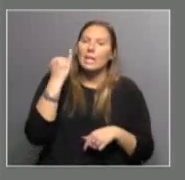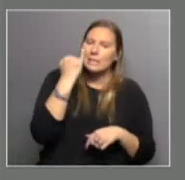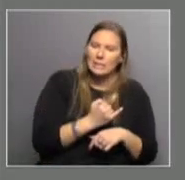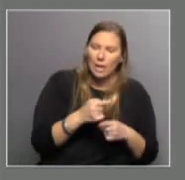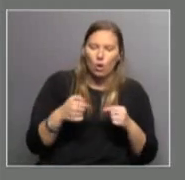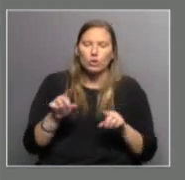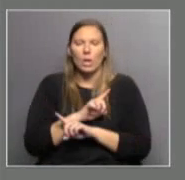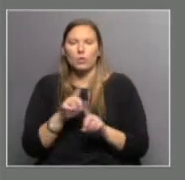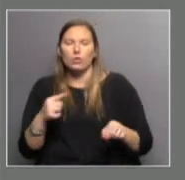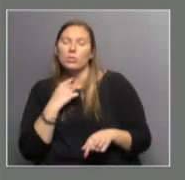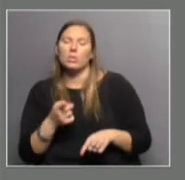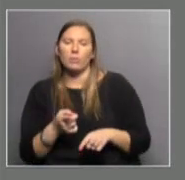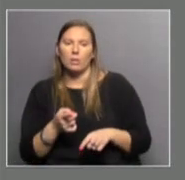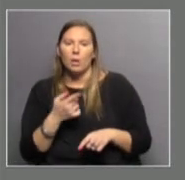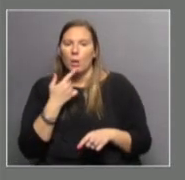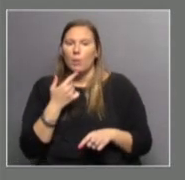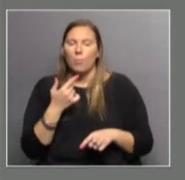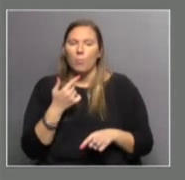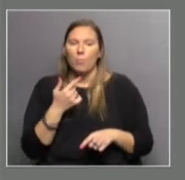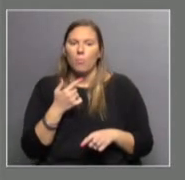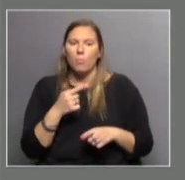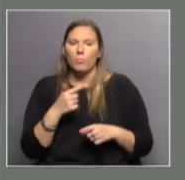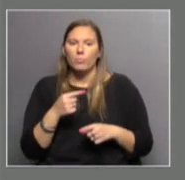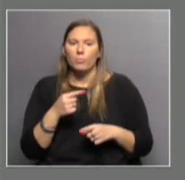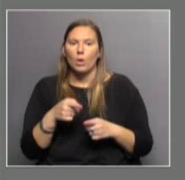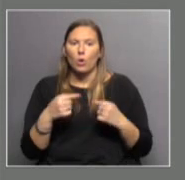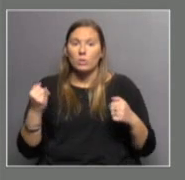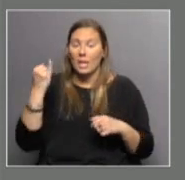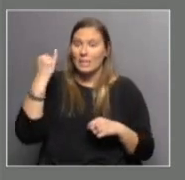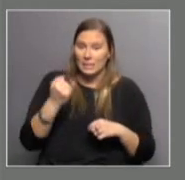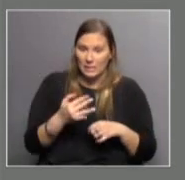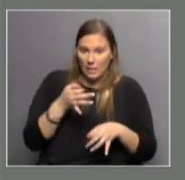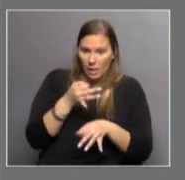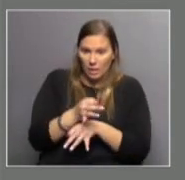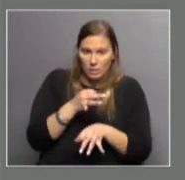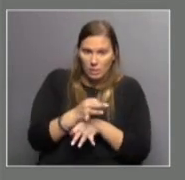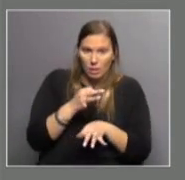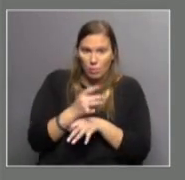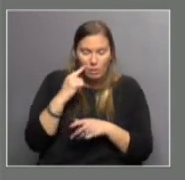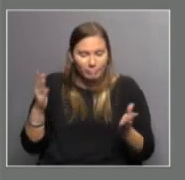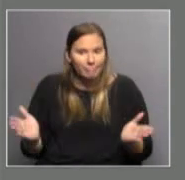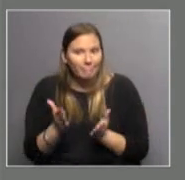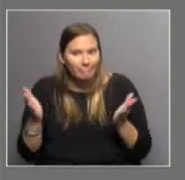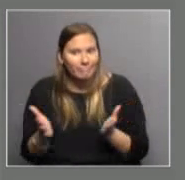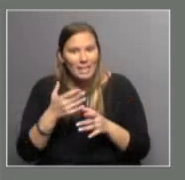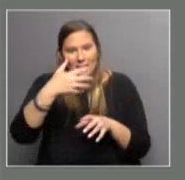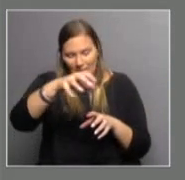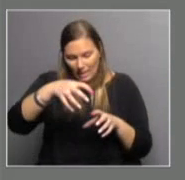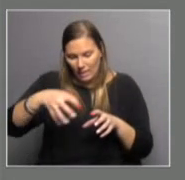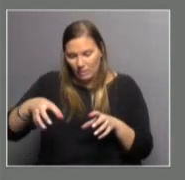desechos no usan ustedes? Nosotros los desechos que sí educamos y fomentamos que se clasifiquen